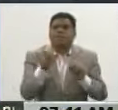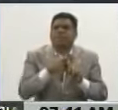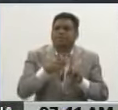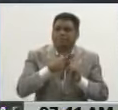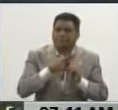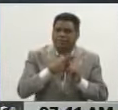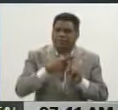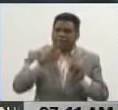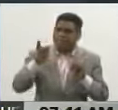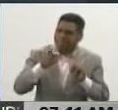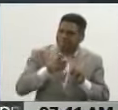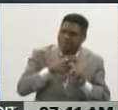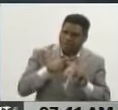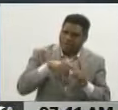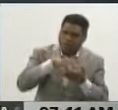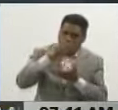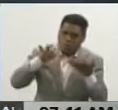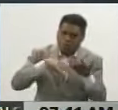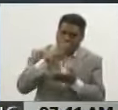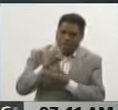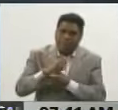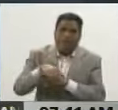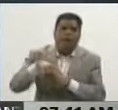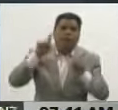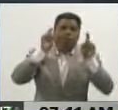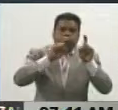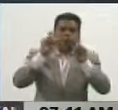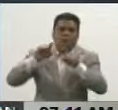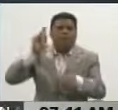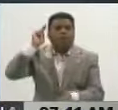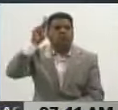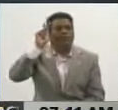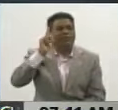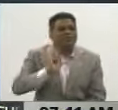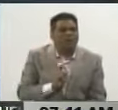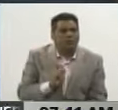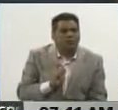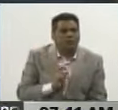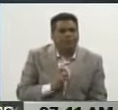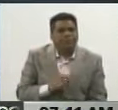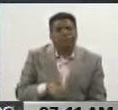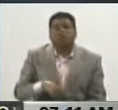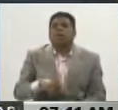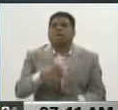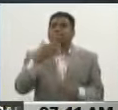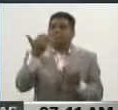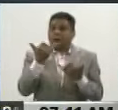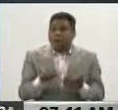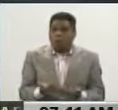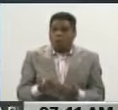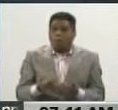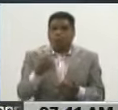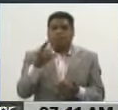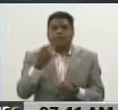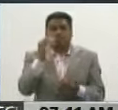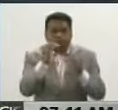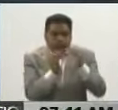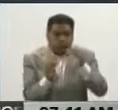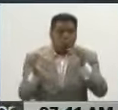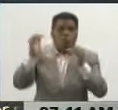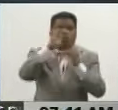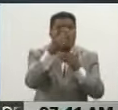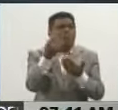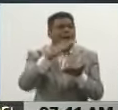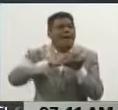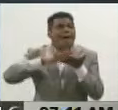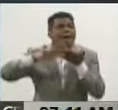de los docentes. Por eso, en este año vamos a profundizar el tema de los posgrados gratuitos para los